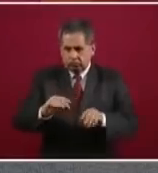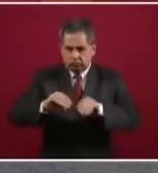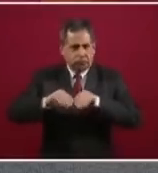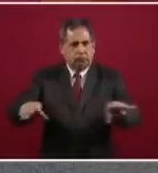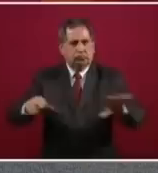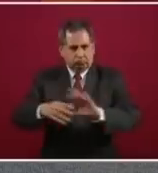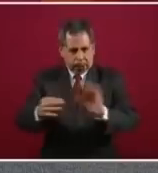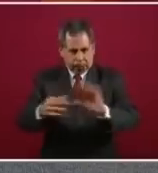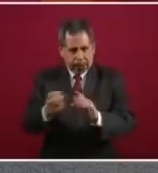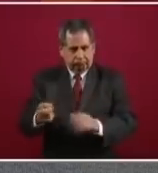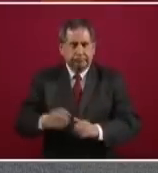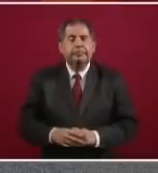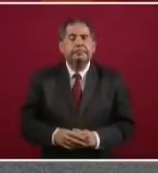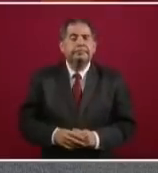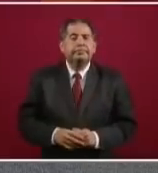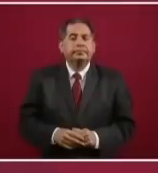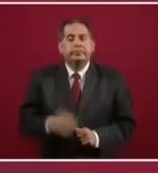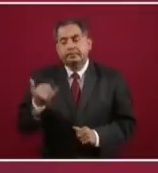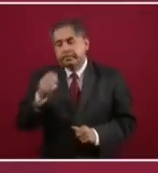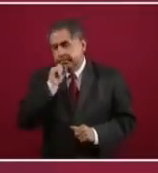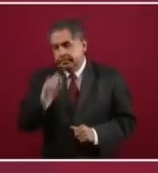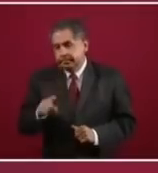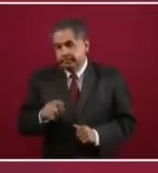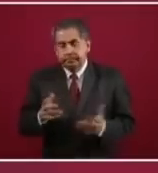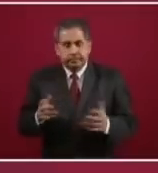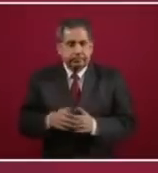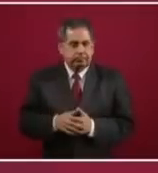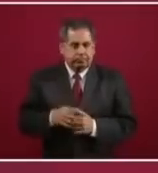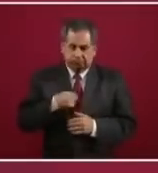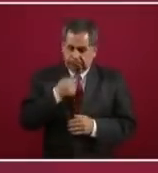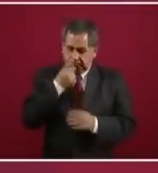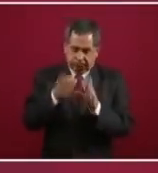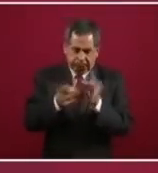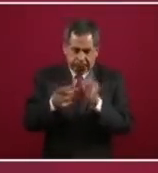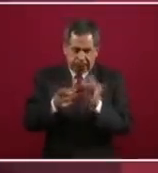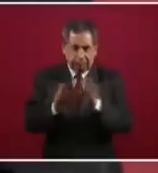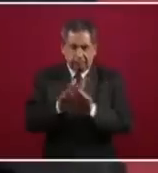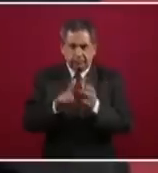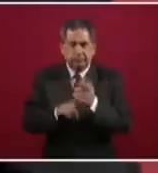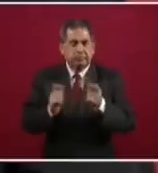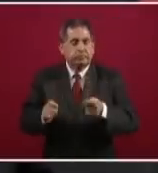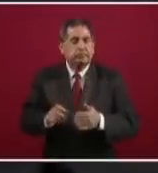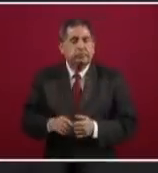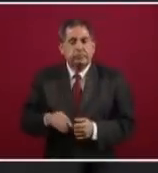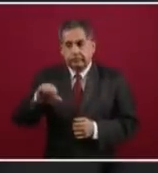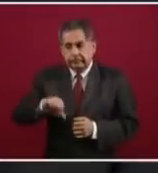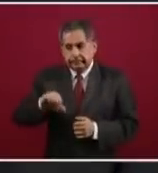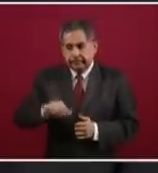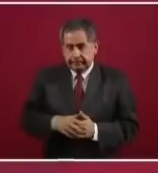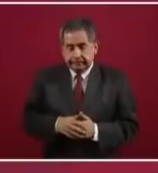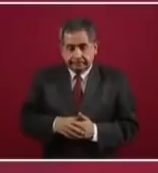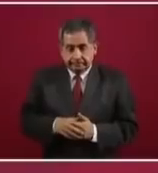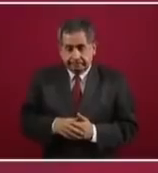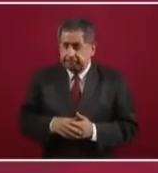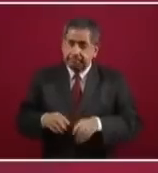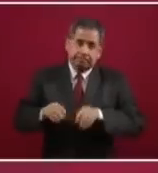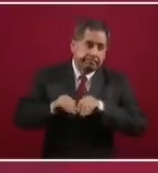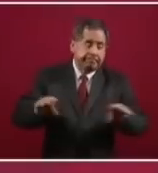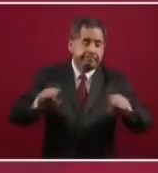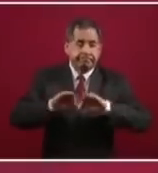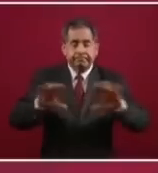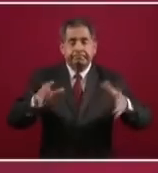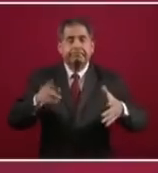esto. Y hablaba yo de que hoy se dan a conocer